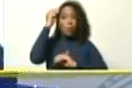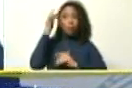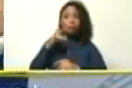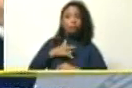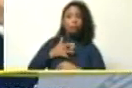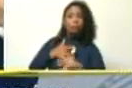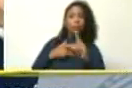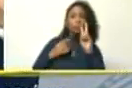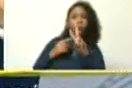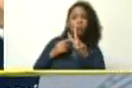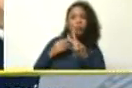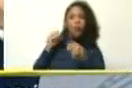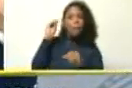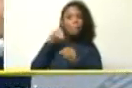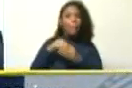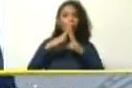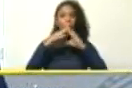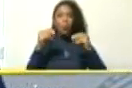Le mete a todo, pues.